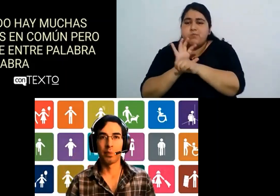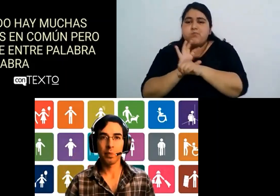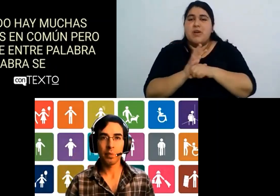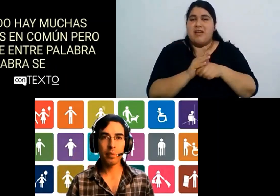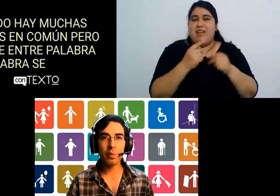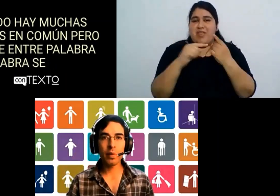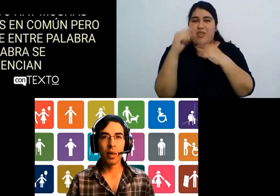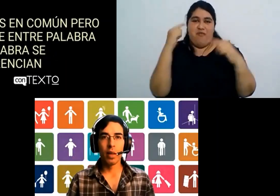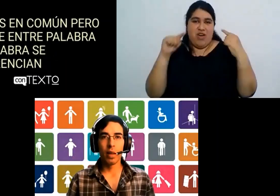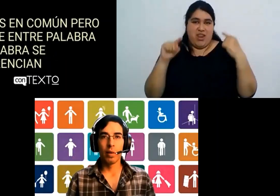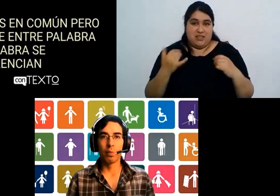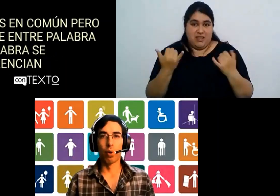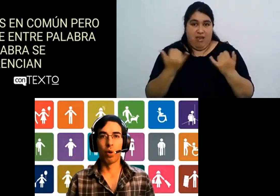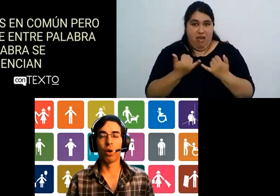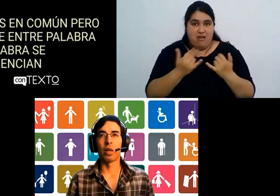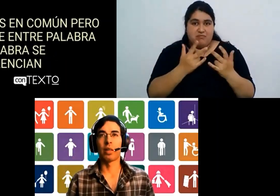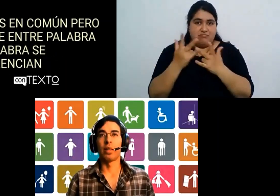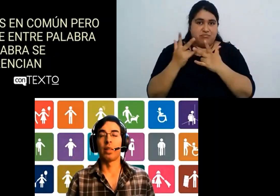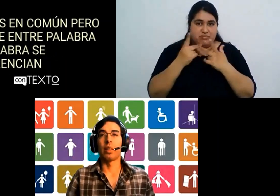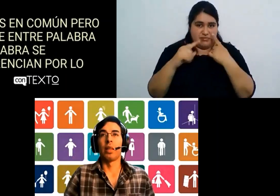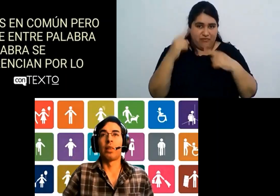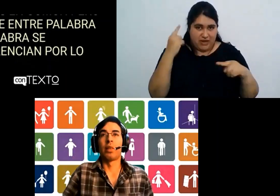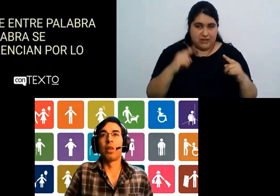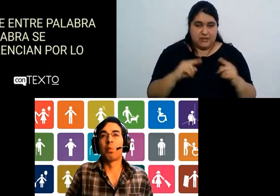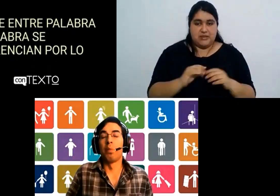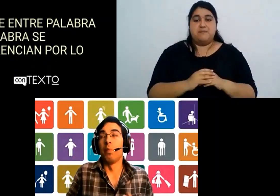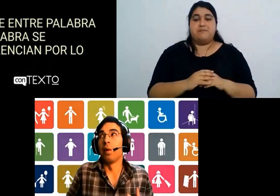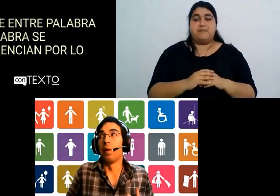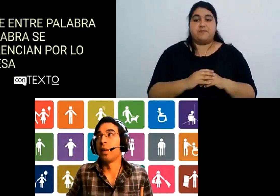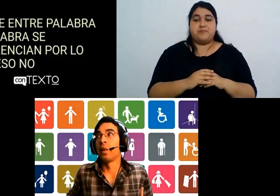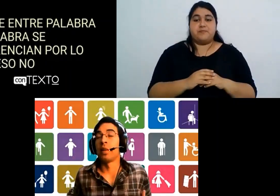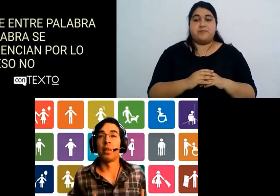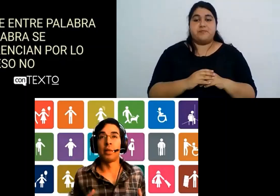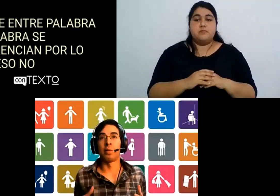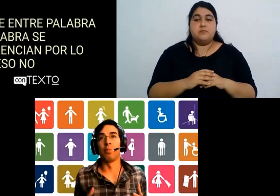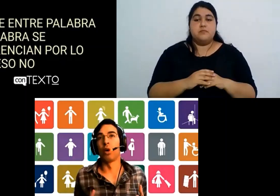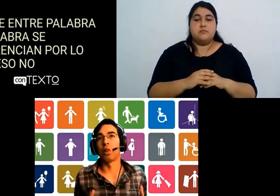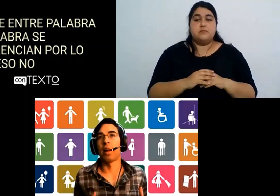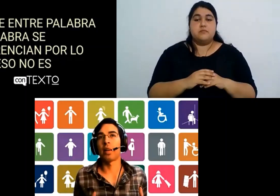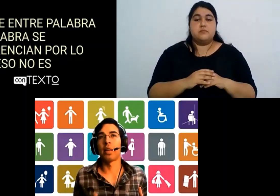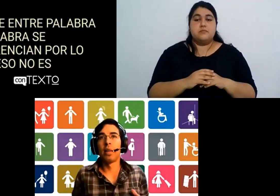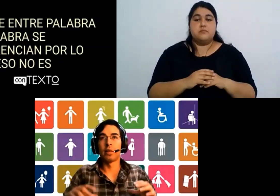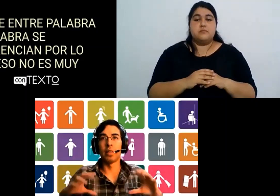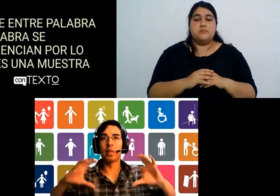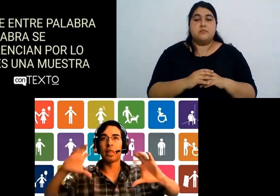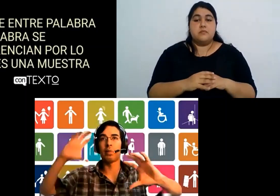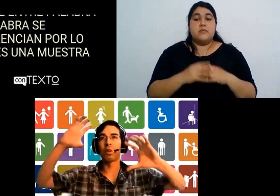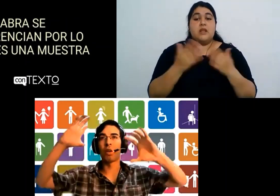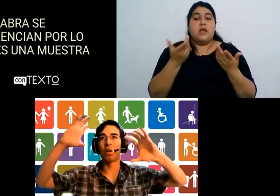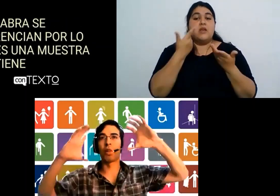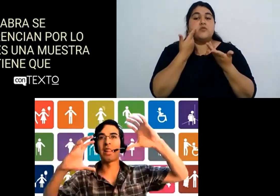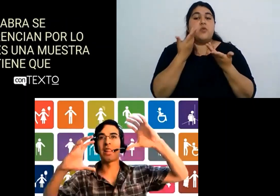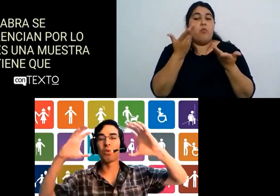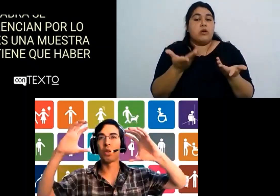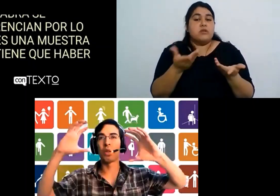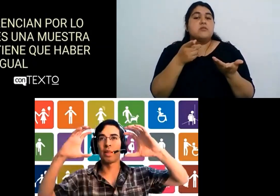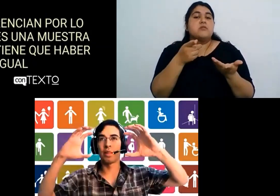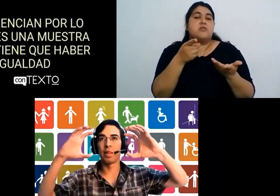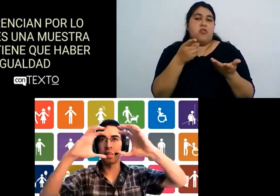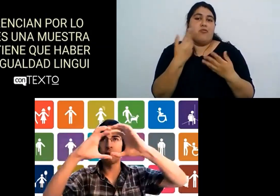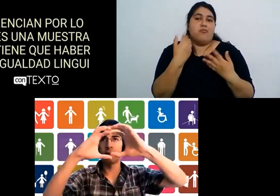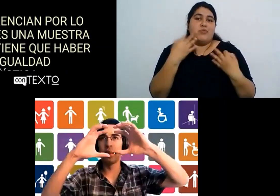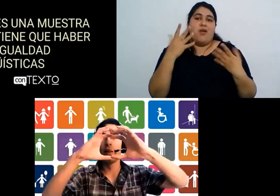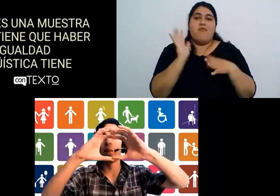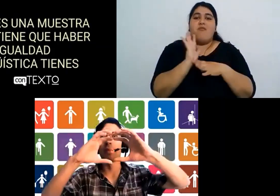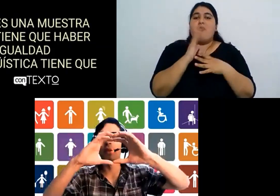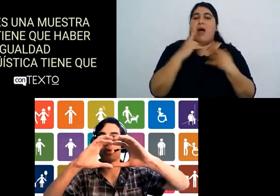diferencian. Por lo que eso nos muestra que tiene que haber una igualdad lingüística, tiene